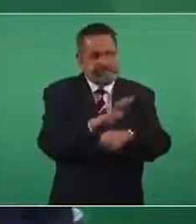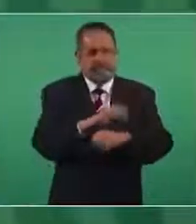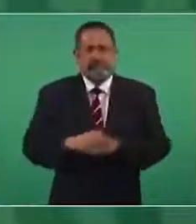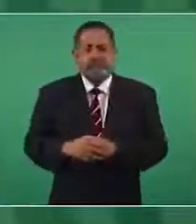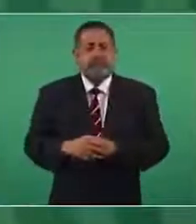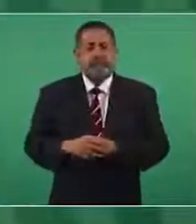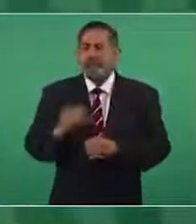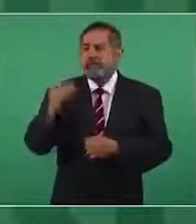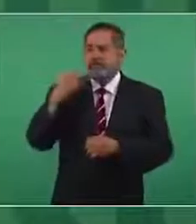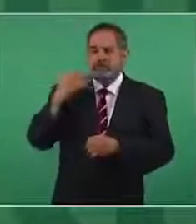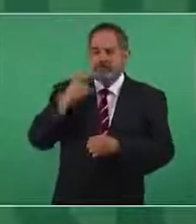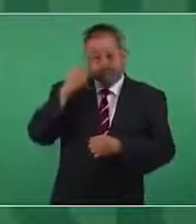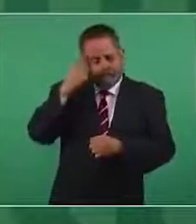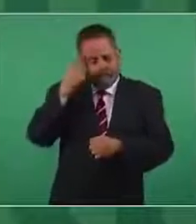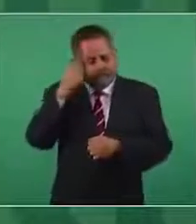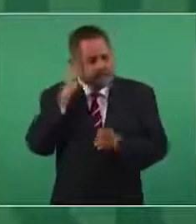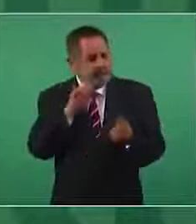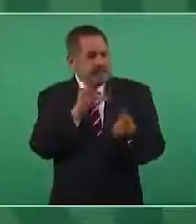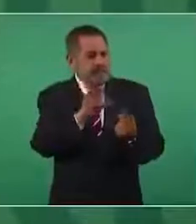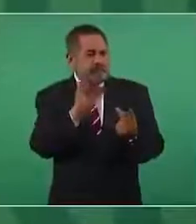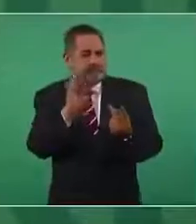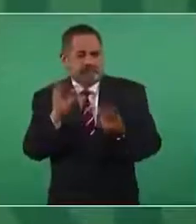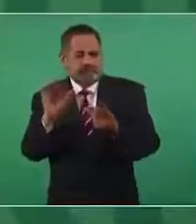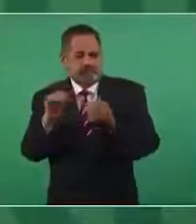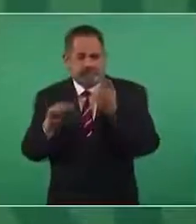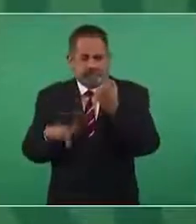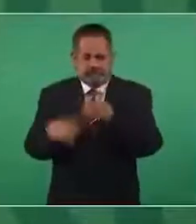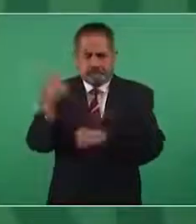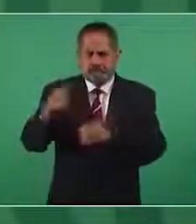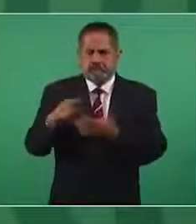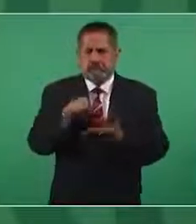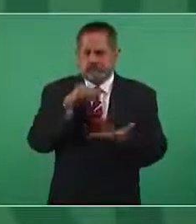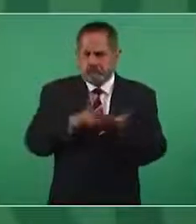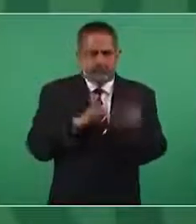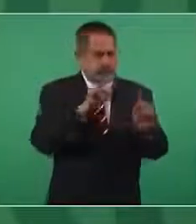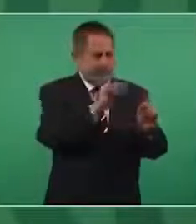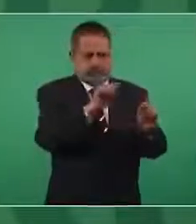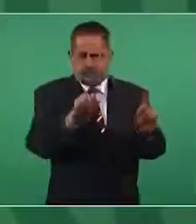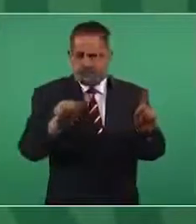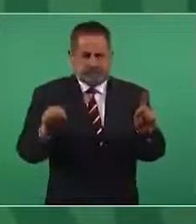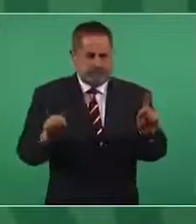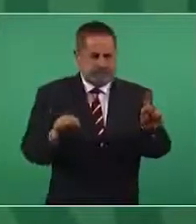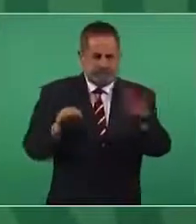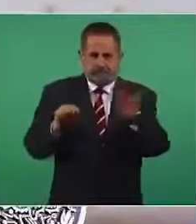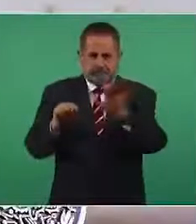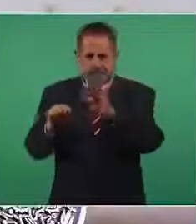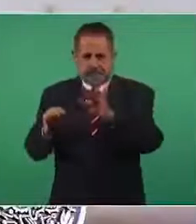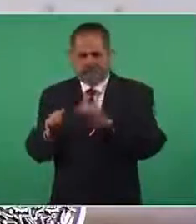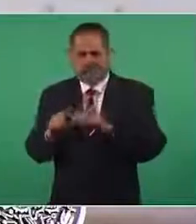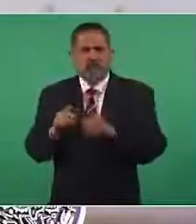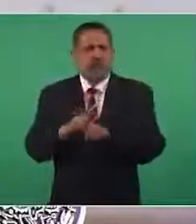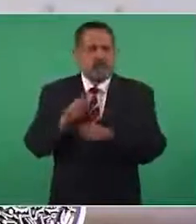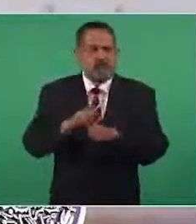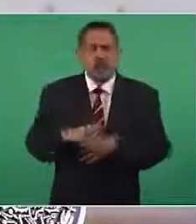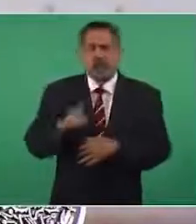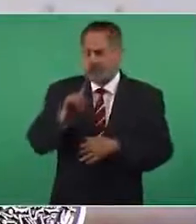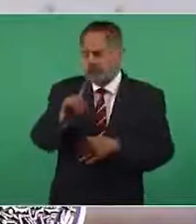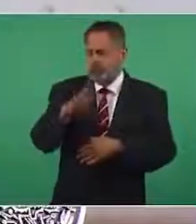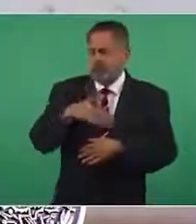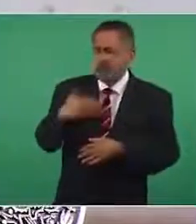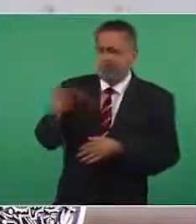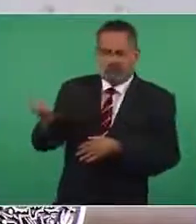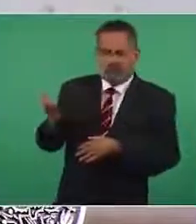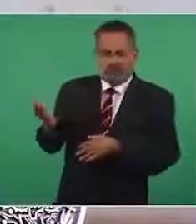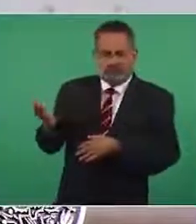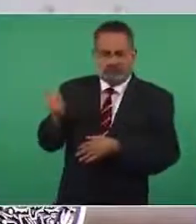escogieron primero 12 hidroeléctricas. Voy a pedirle a